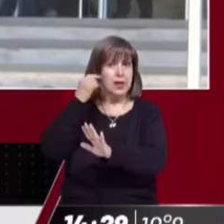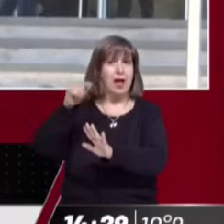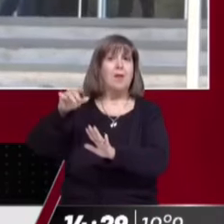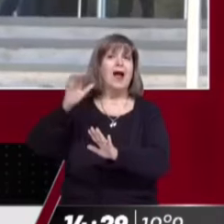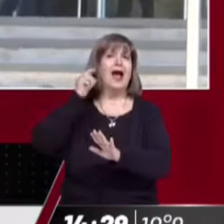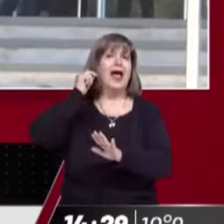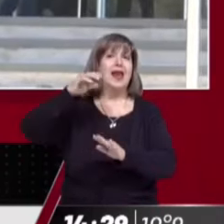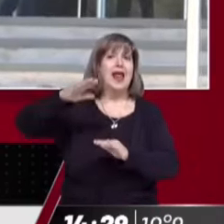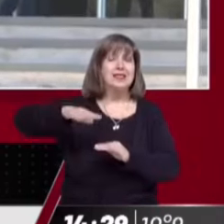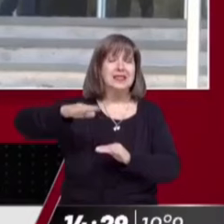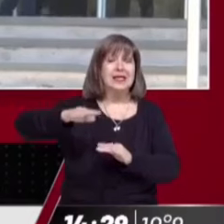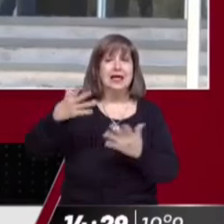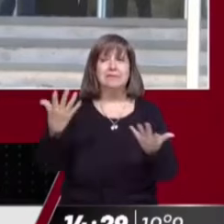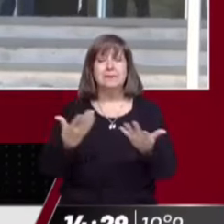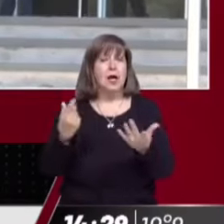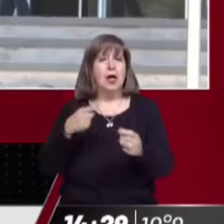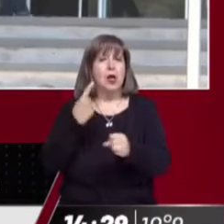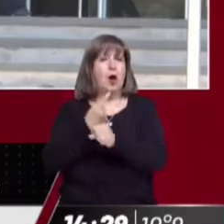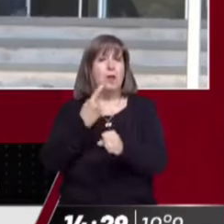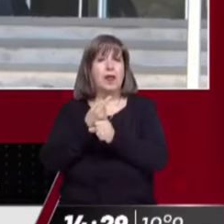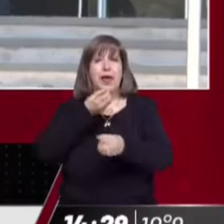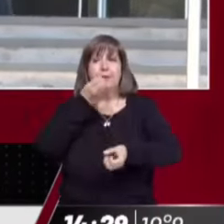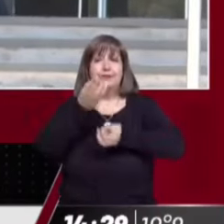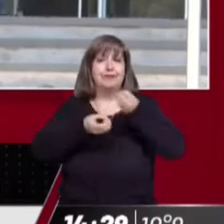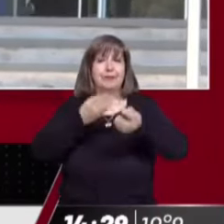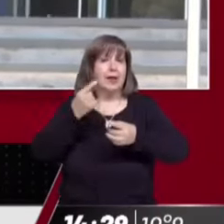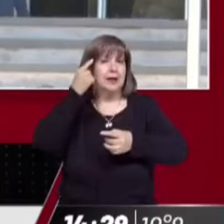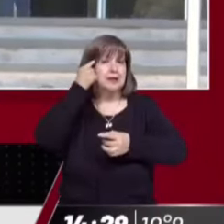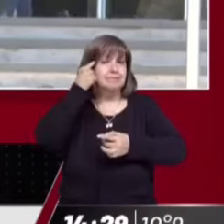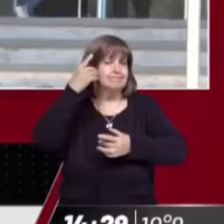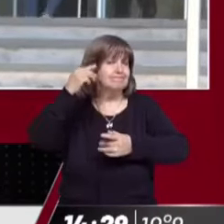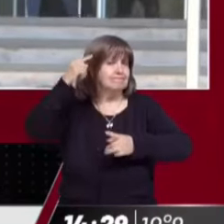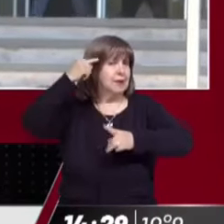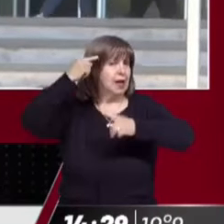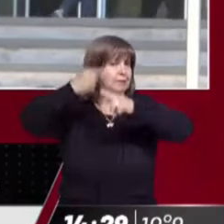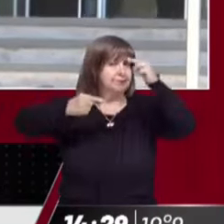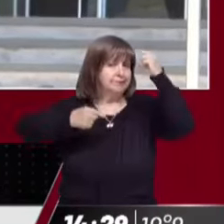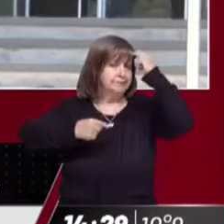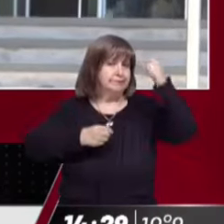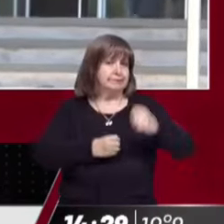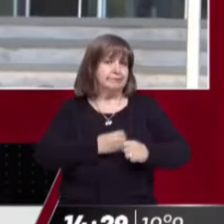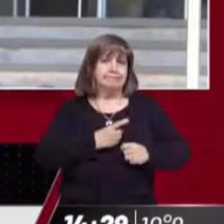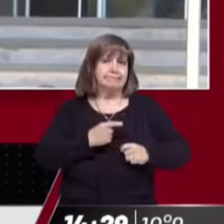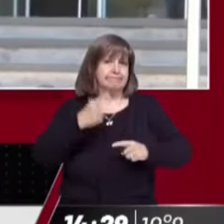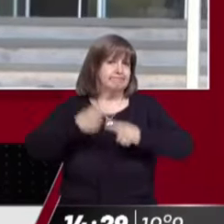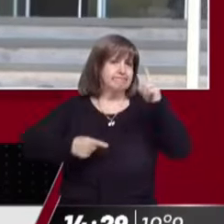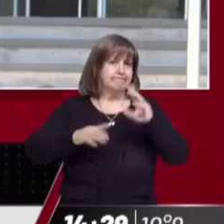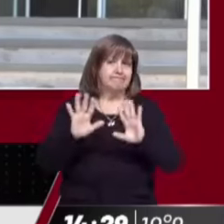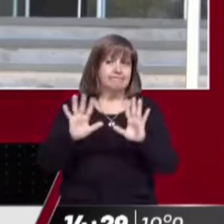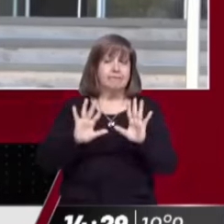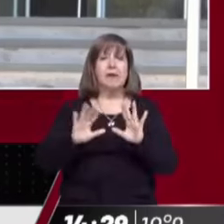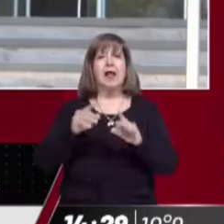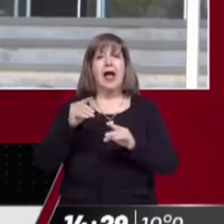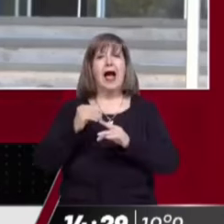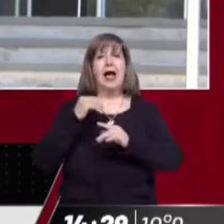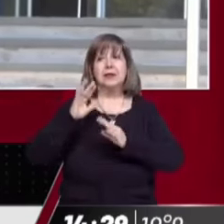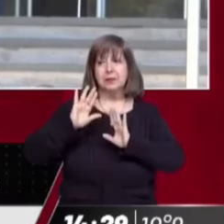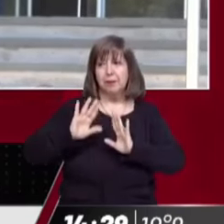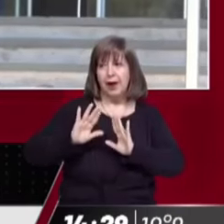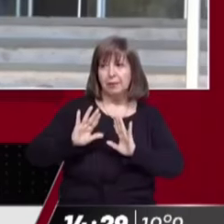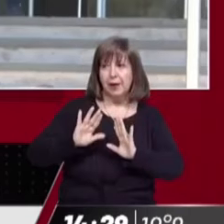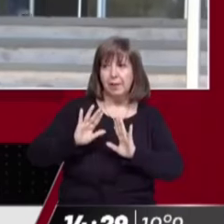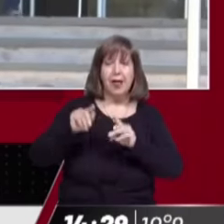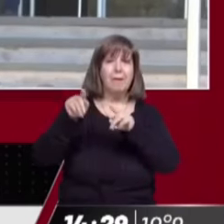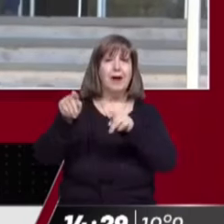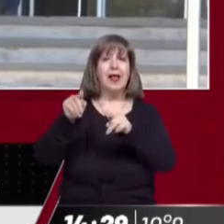nena no estaba en buenas condiciones psicológicas y emocionales como para prestar declaración, así que se está aguardando